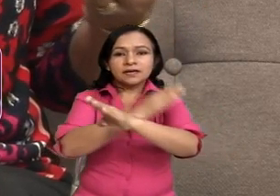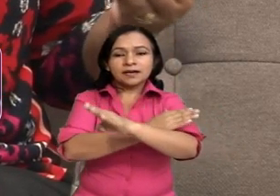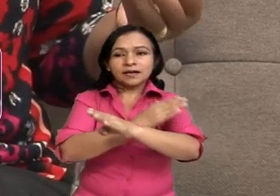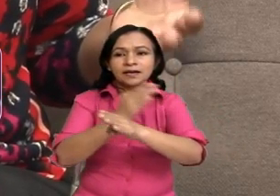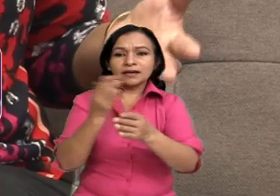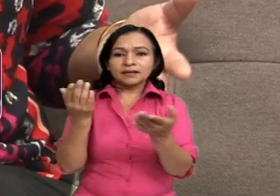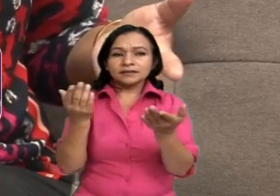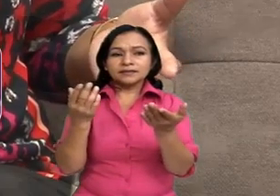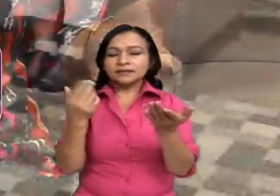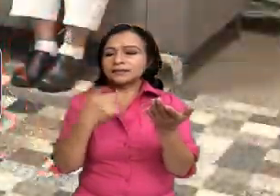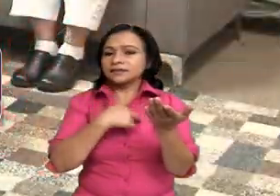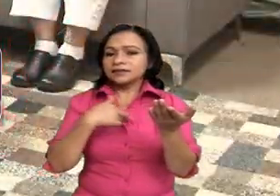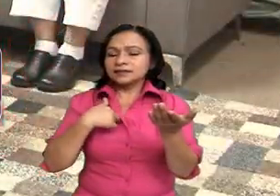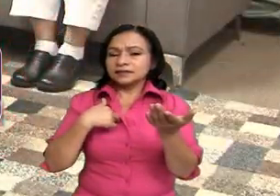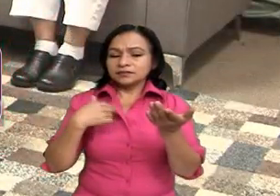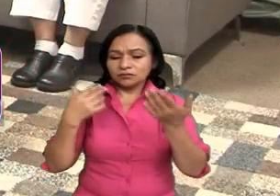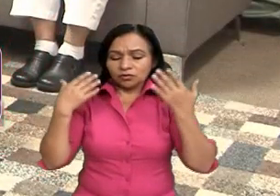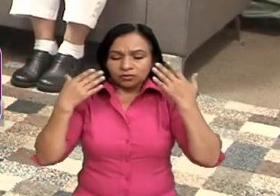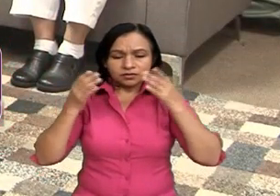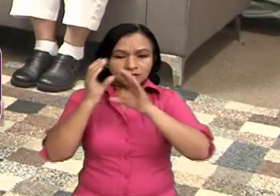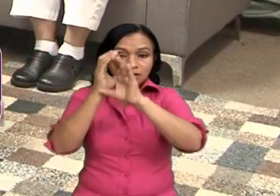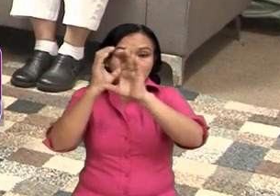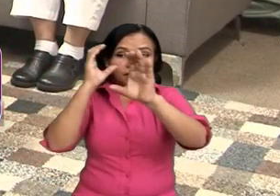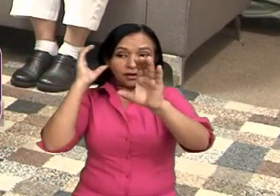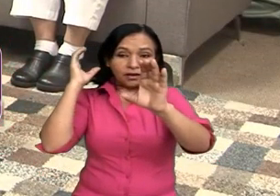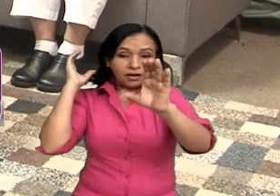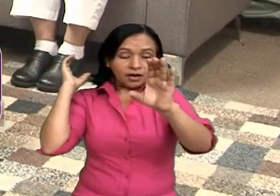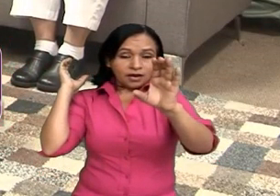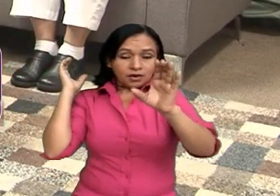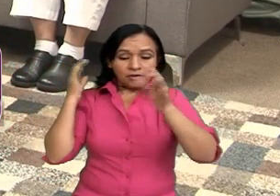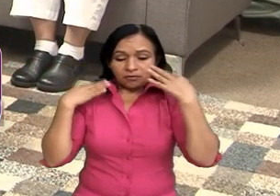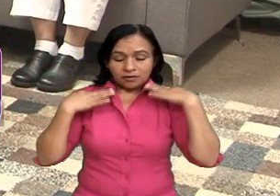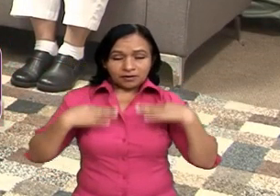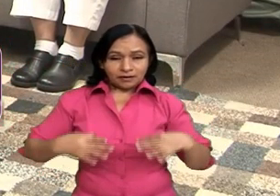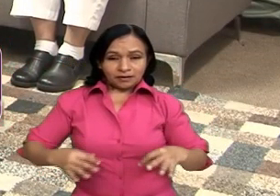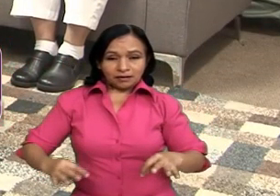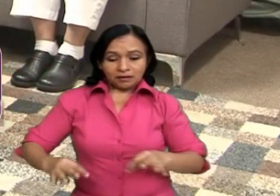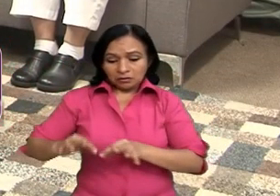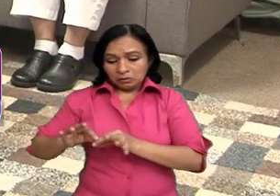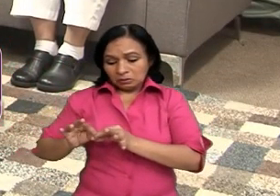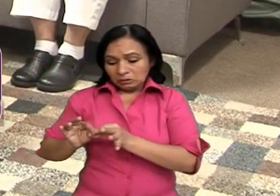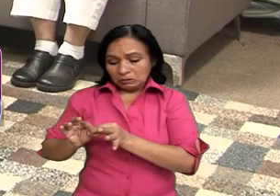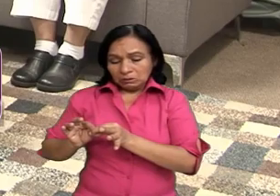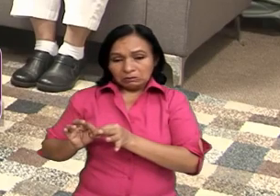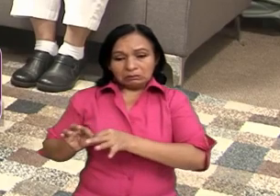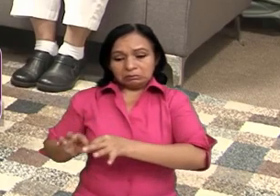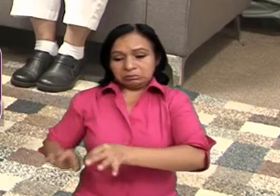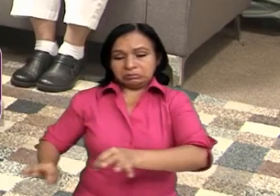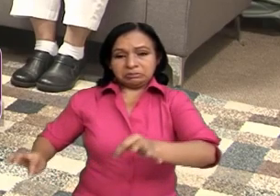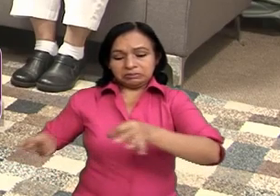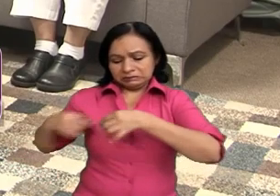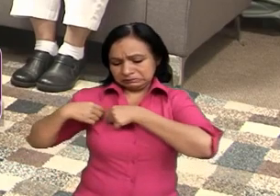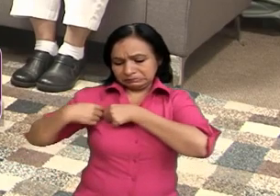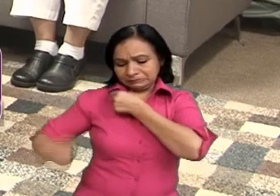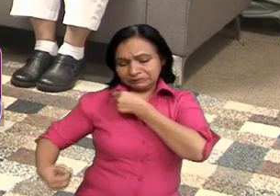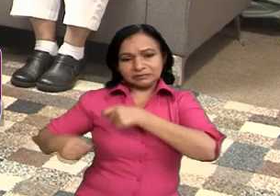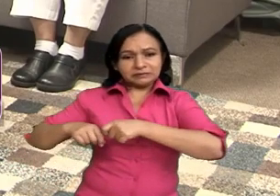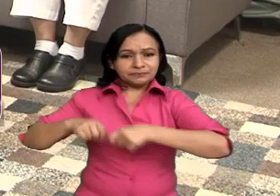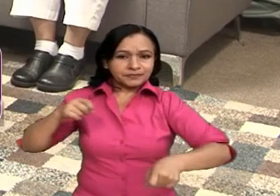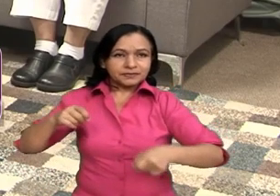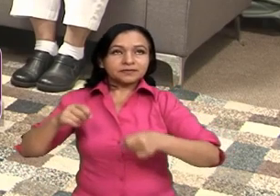ir vestidita en un bus. Se te quedaba ensartado ahí, se te deshilaba en una chatarra. Hasta eso, hasta